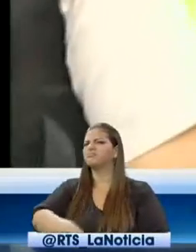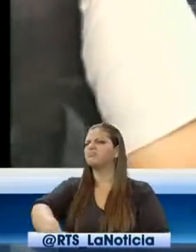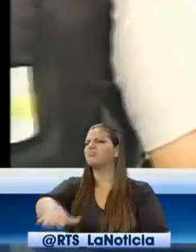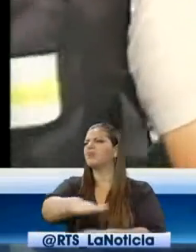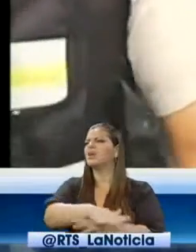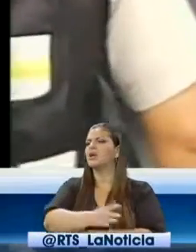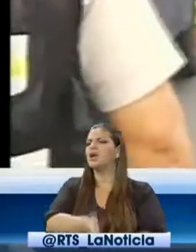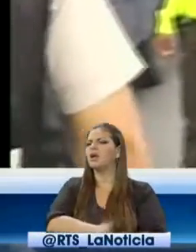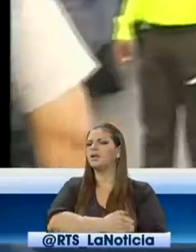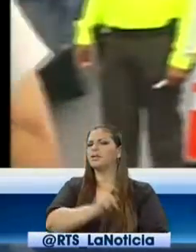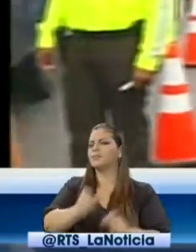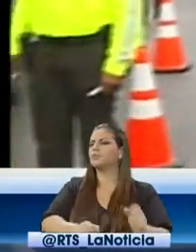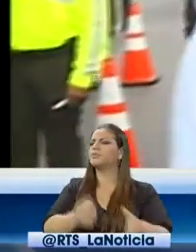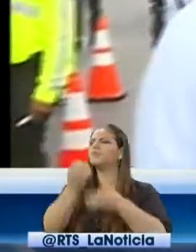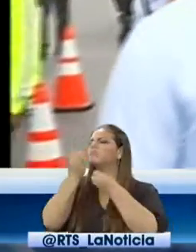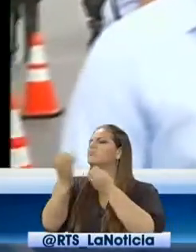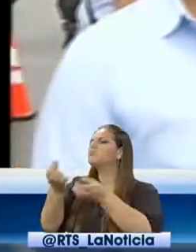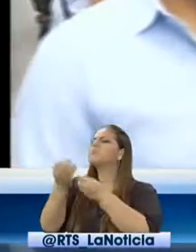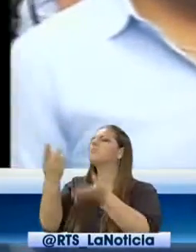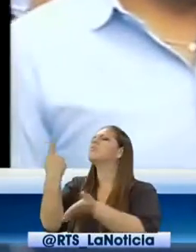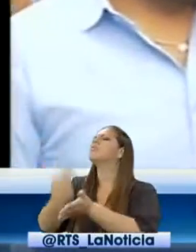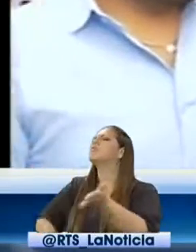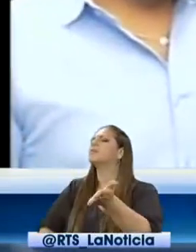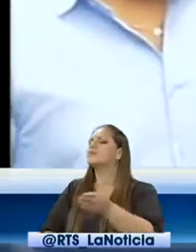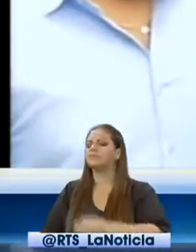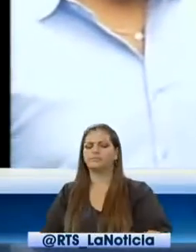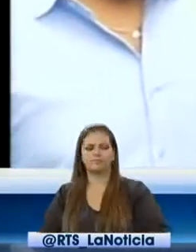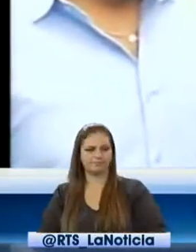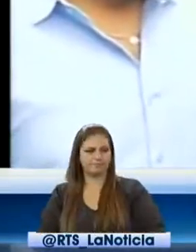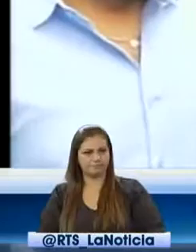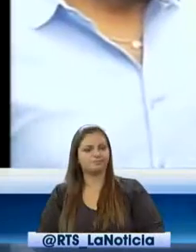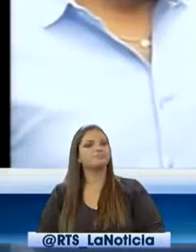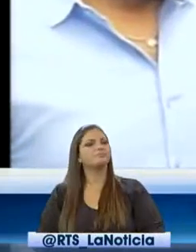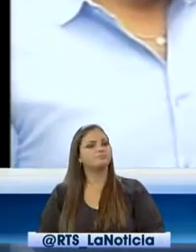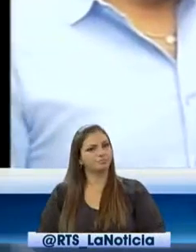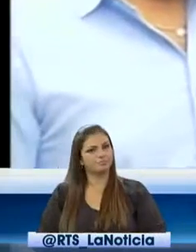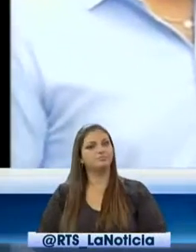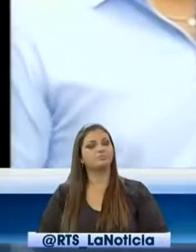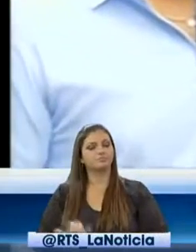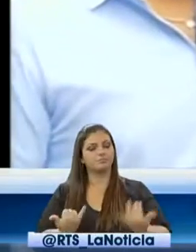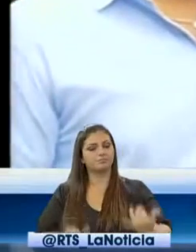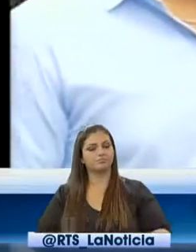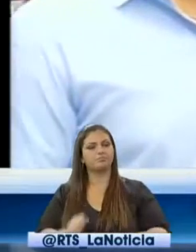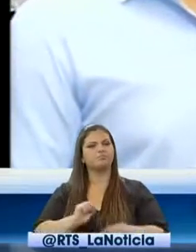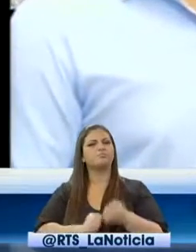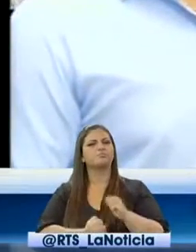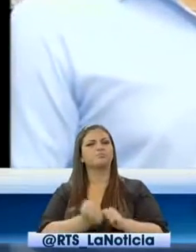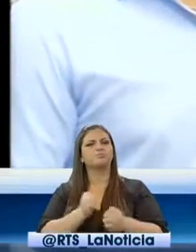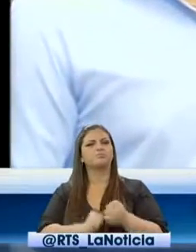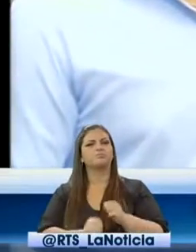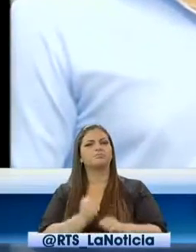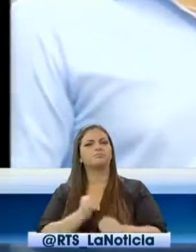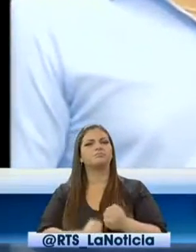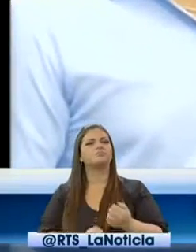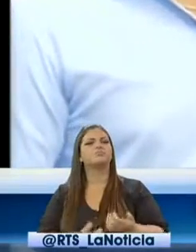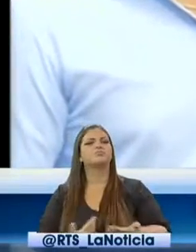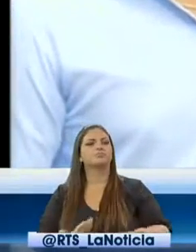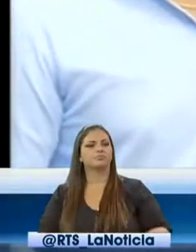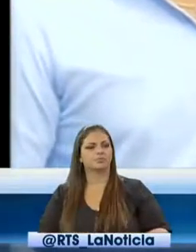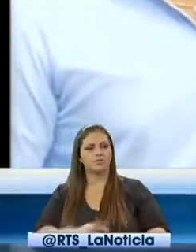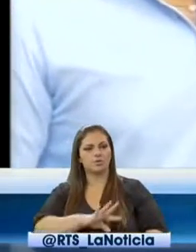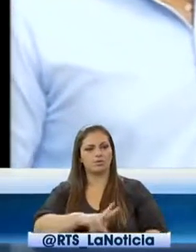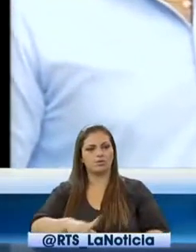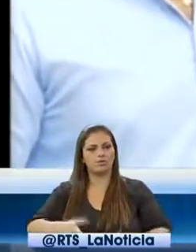con los golpes de la delincuencia que pueden pegar? Al momento, lo que nos está dando problemas, inconvenientes en el distrito Portete, son el